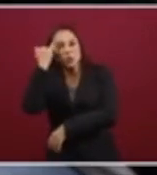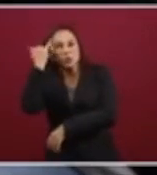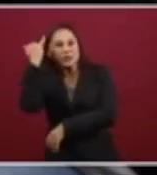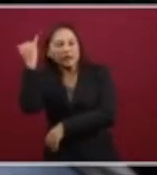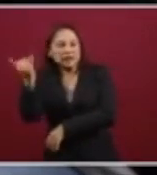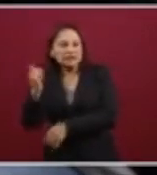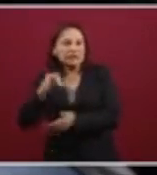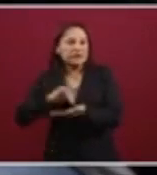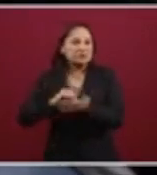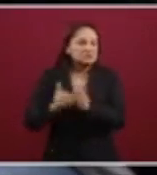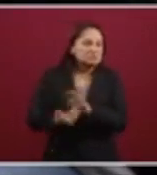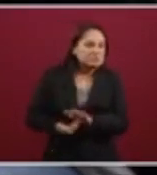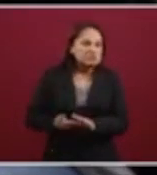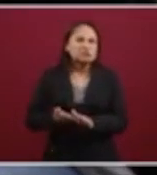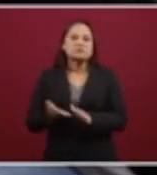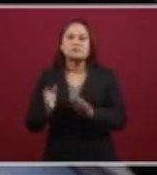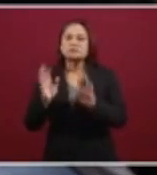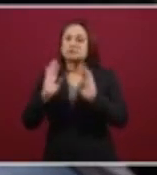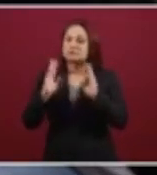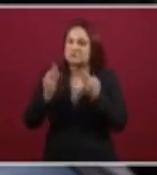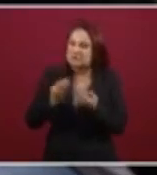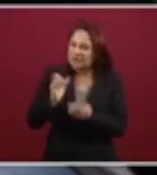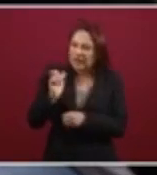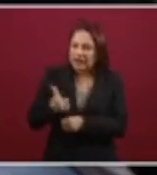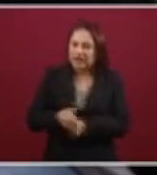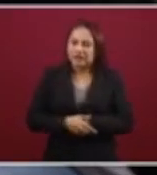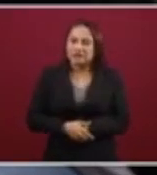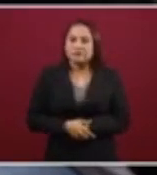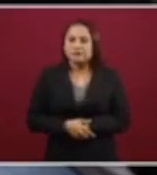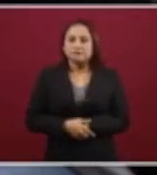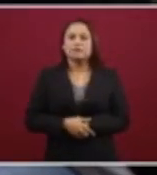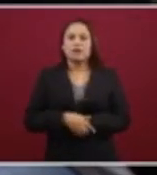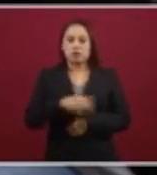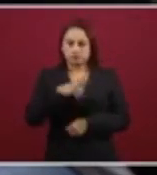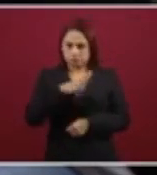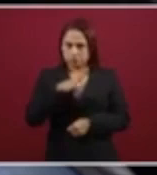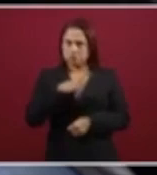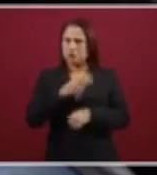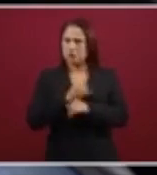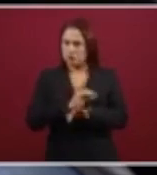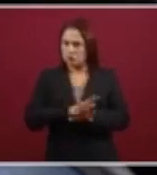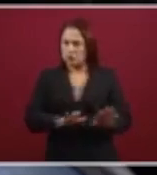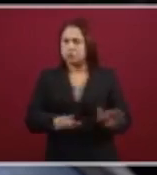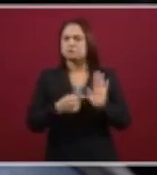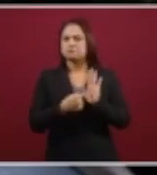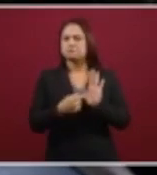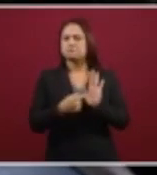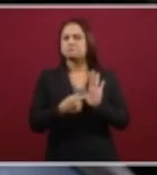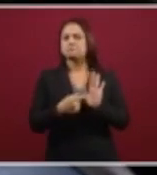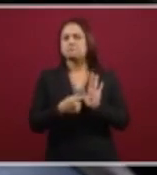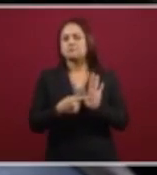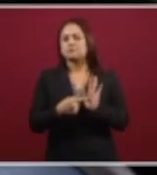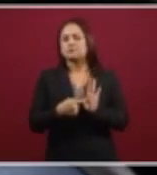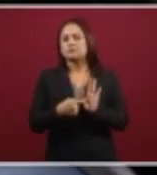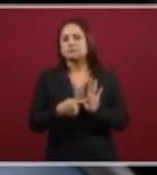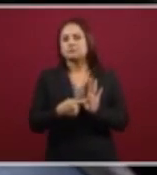lapso, 25 años. Ahí está la referencia de que del papel que ha jugado